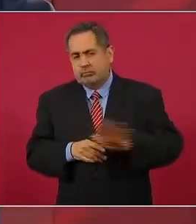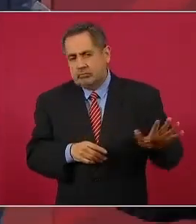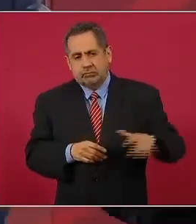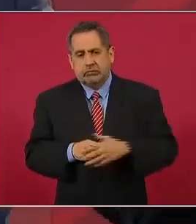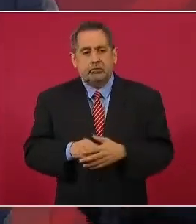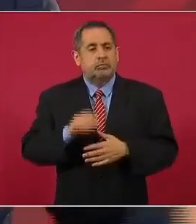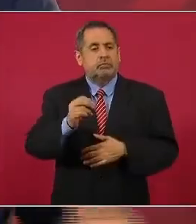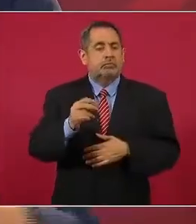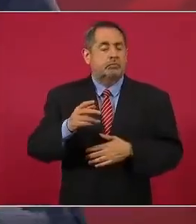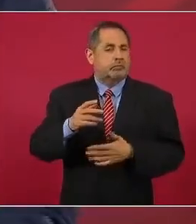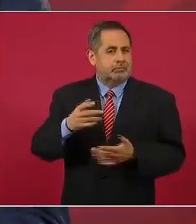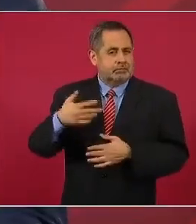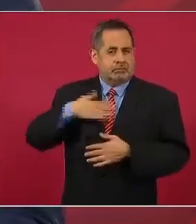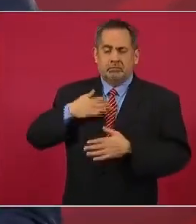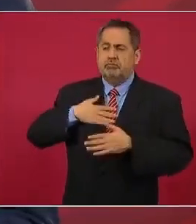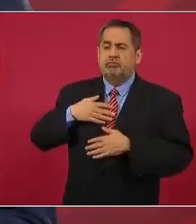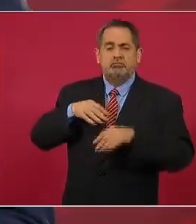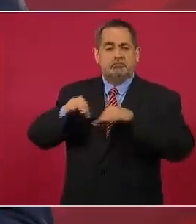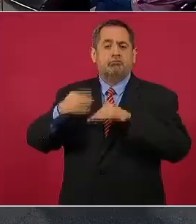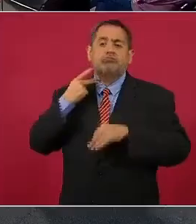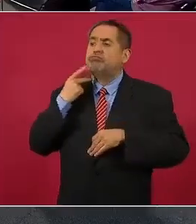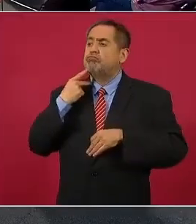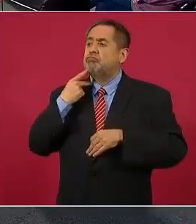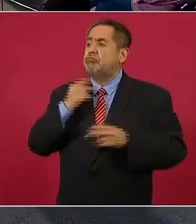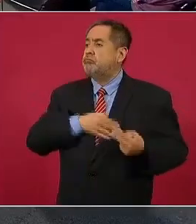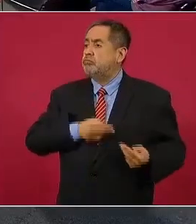políticos vendiendo medicinas.